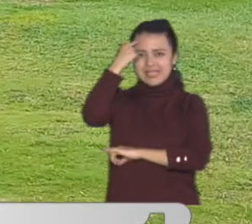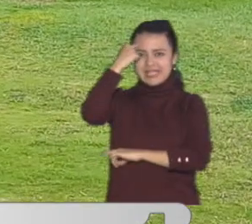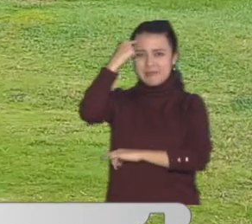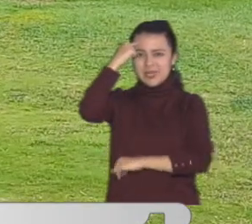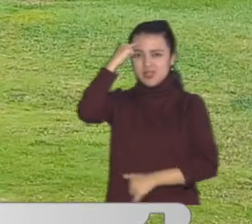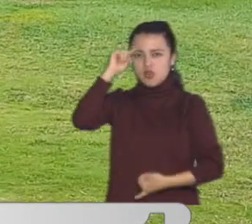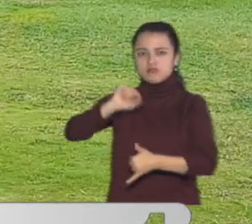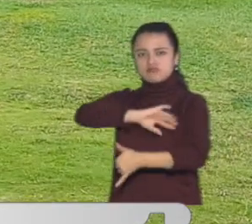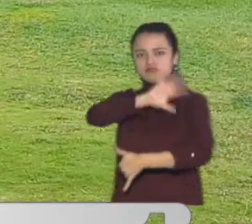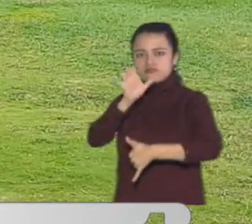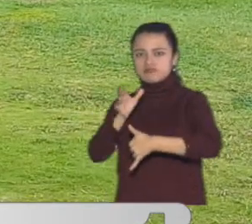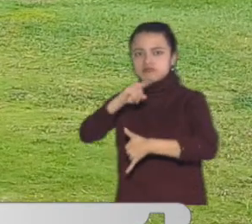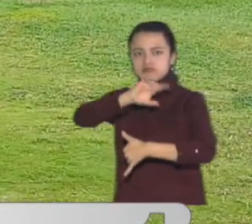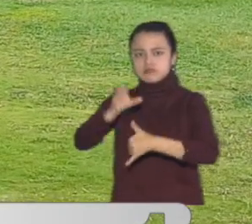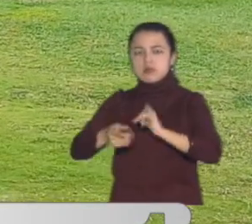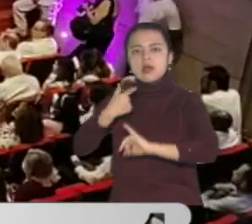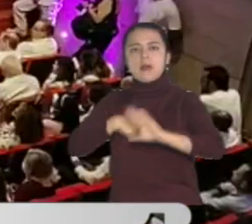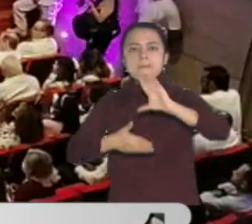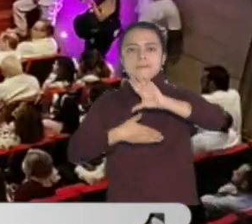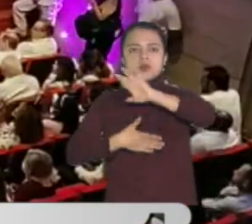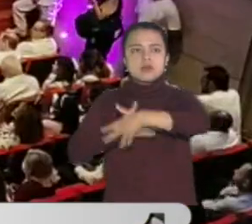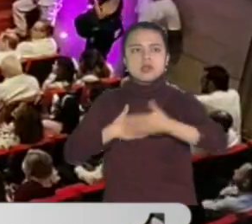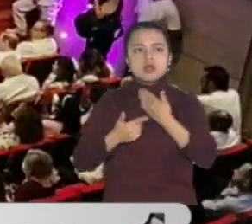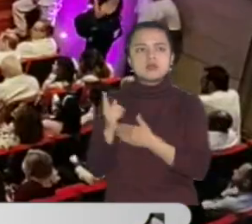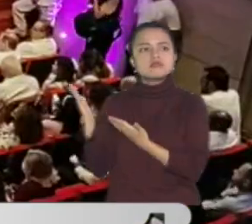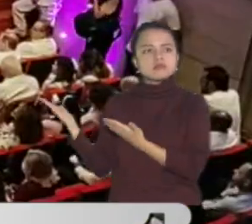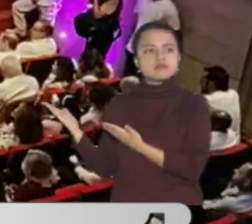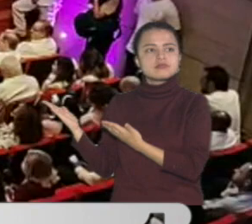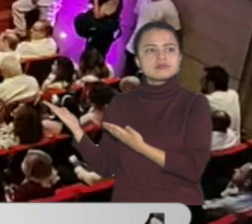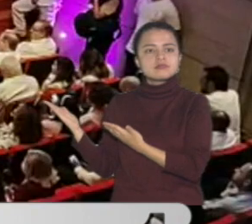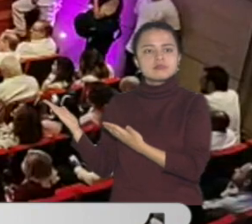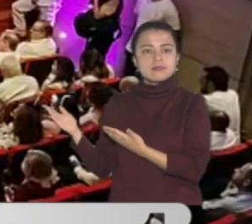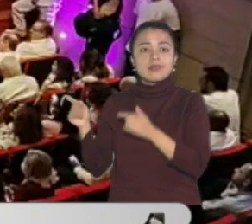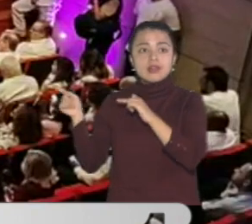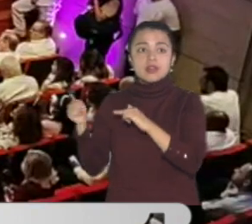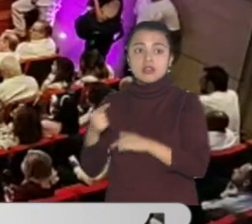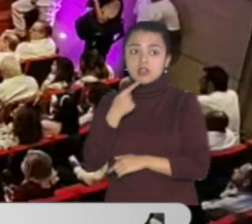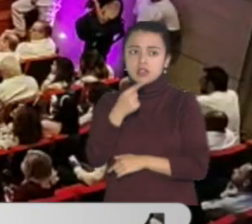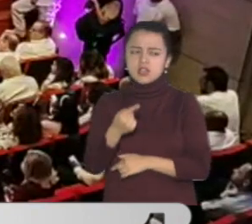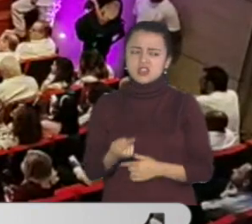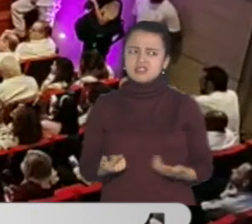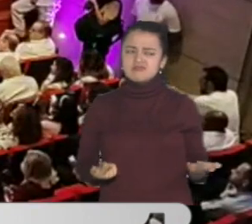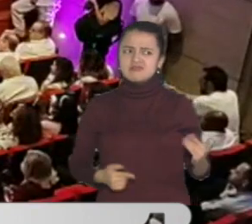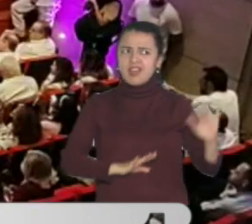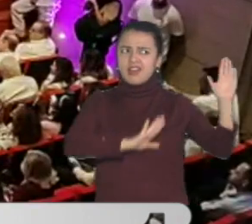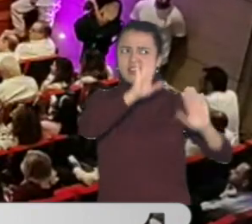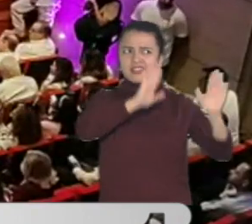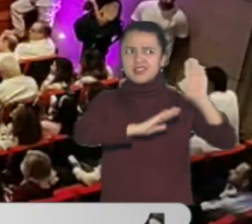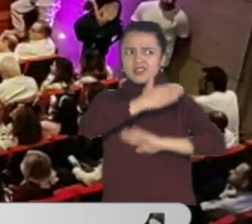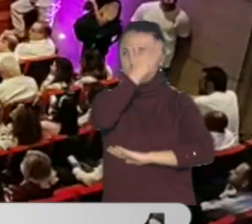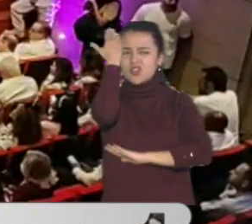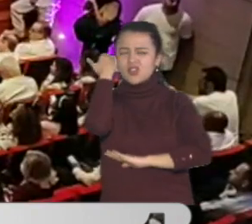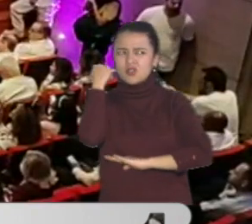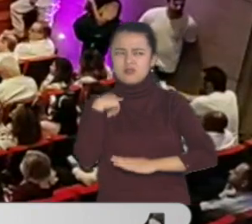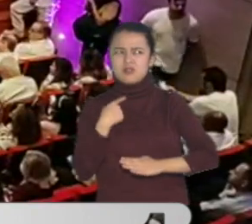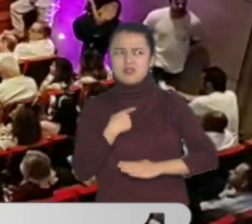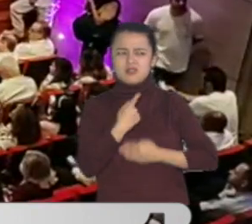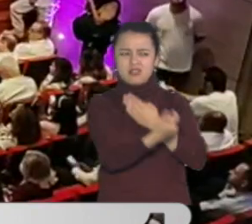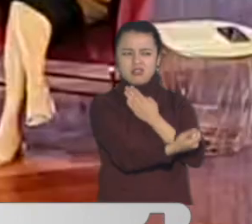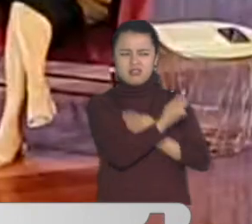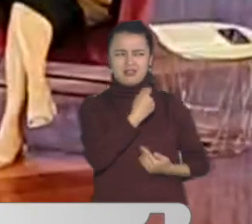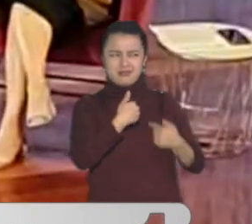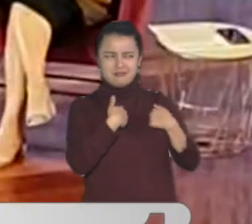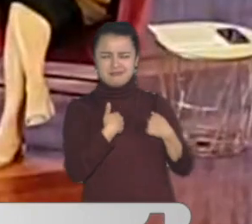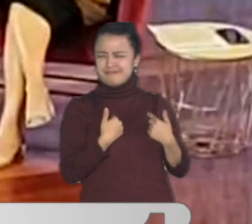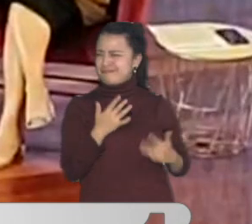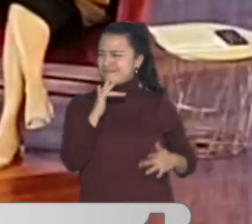lanzó críticas al candidato Rodolfo Hernández al considerar que una persona que está llamado a juicio no puede ser candidato